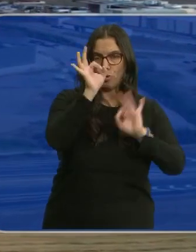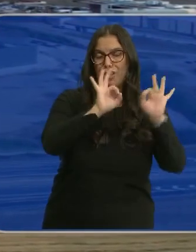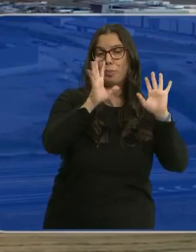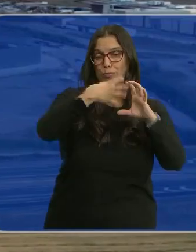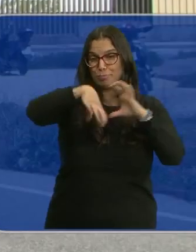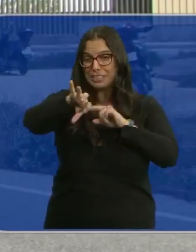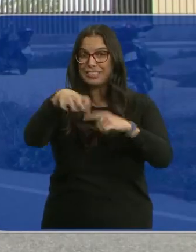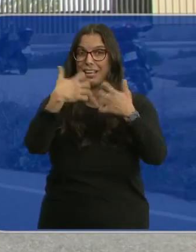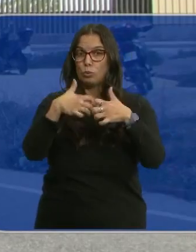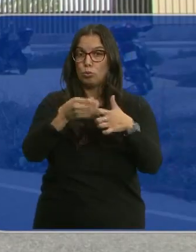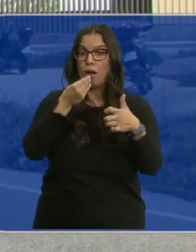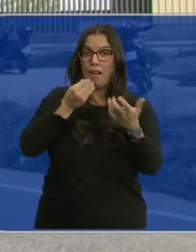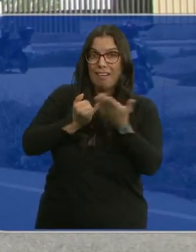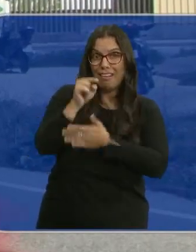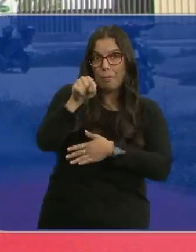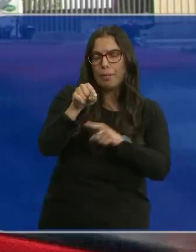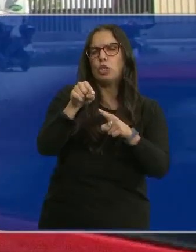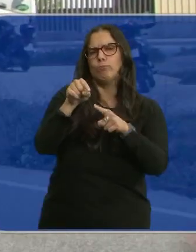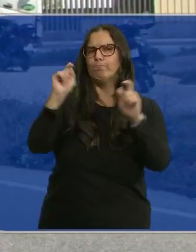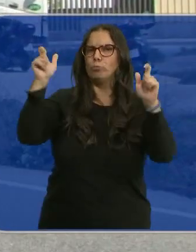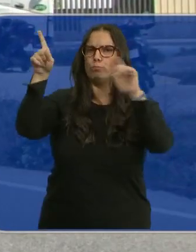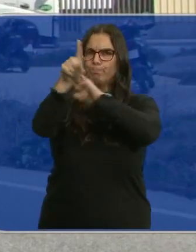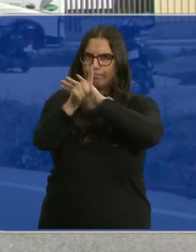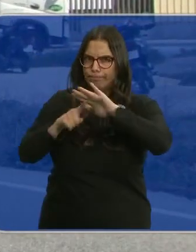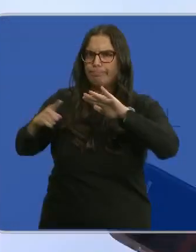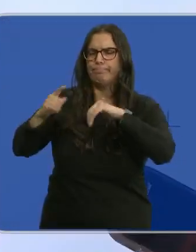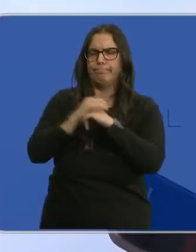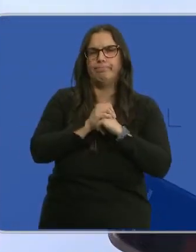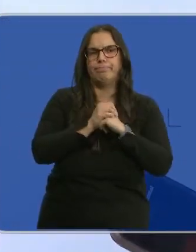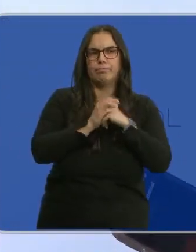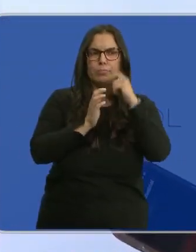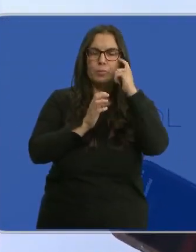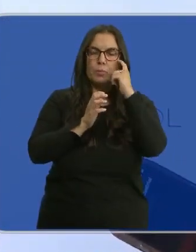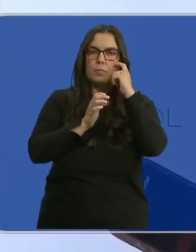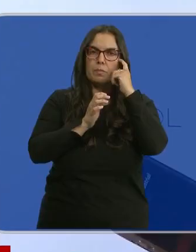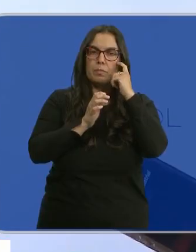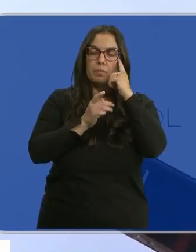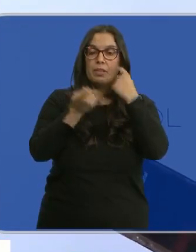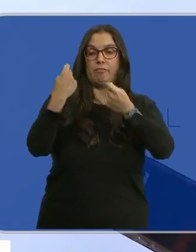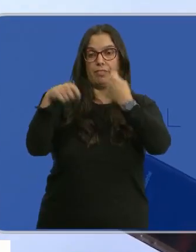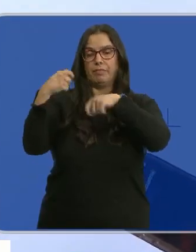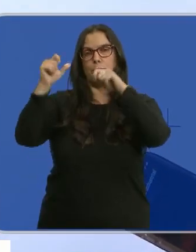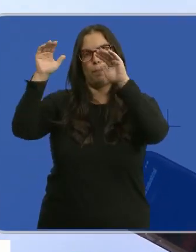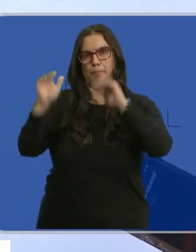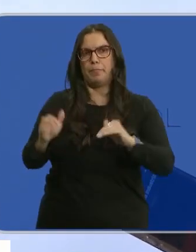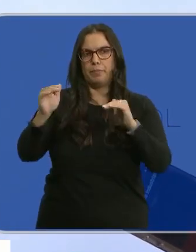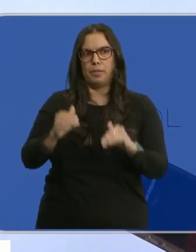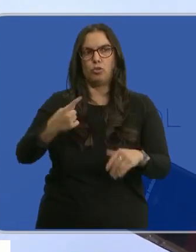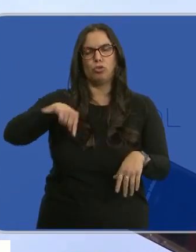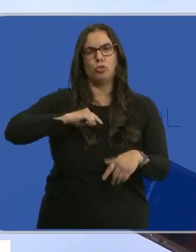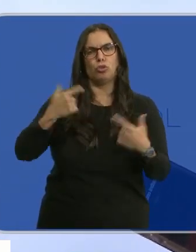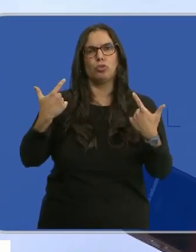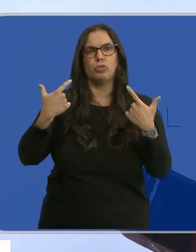Sin embargo, la industria agroalimentaria ha experimentado un retroceso. Estas exportaciones han disminuido y somos un